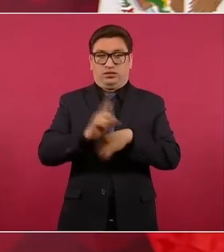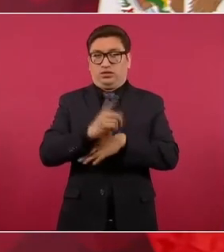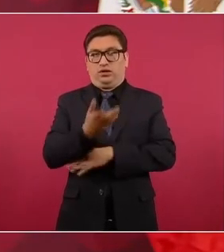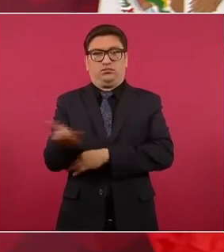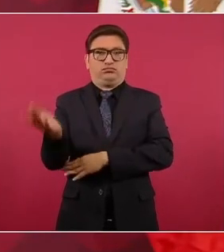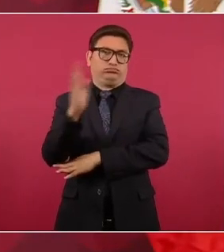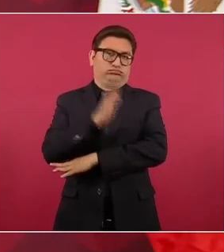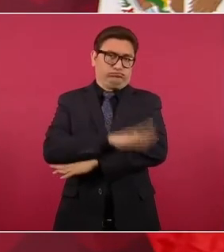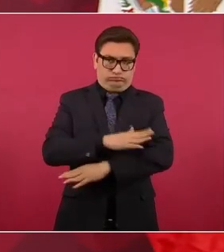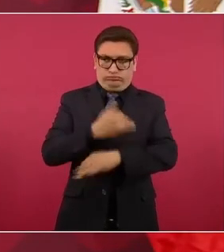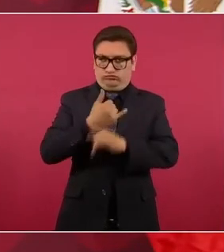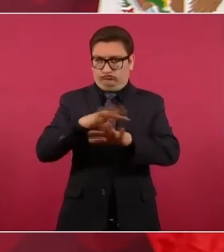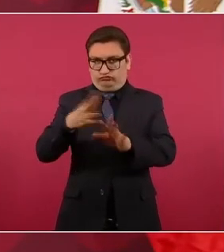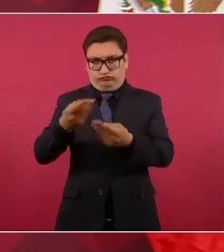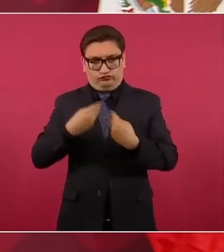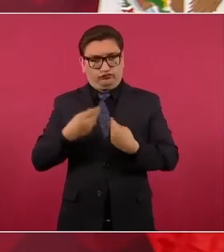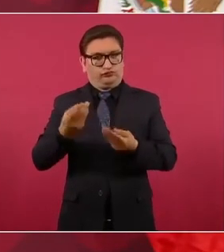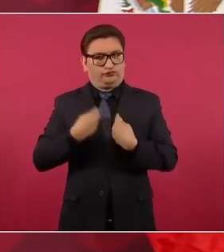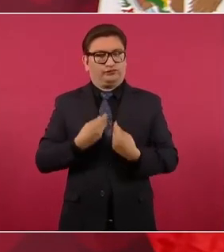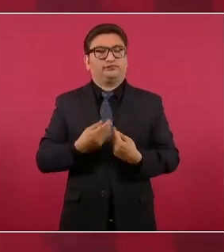información.